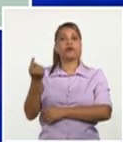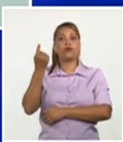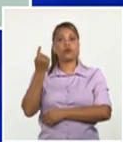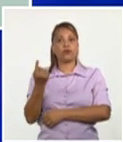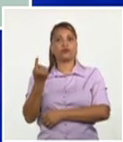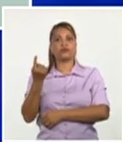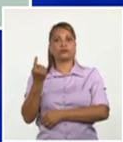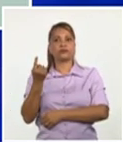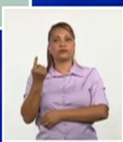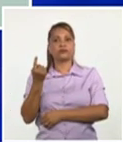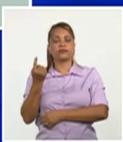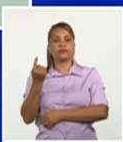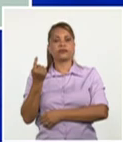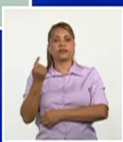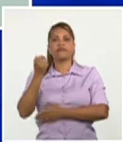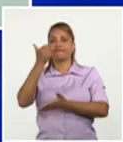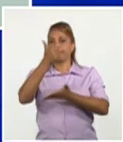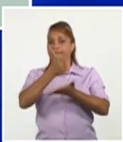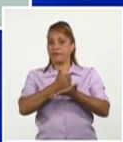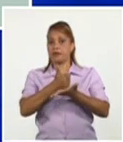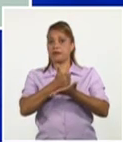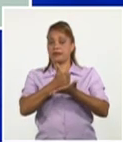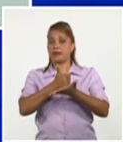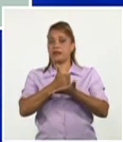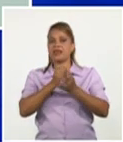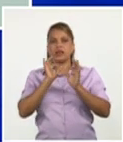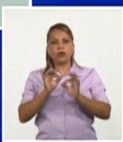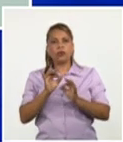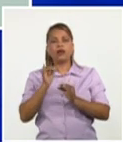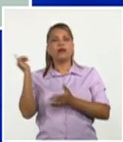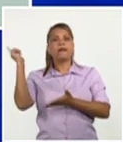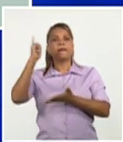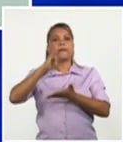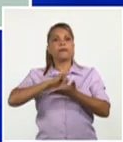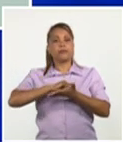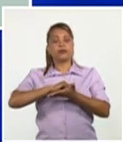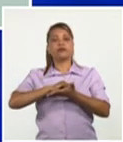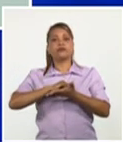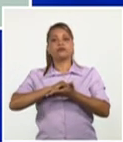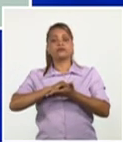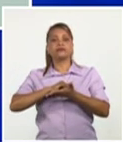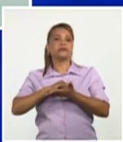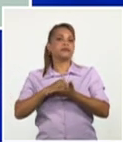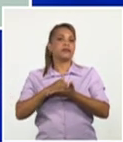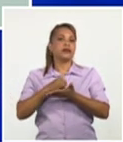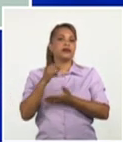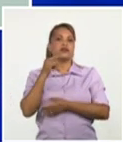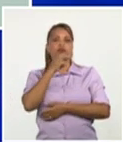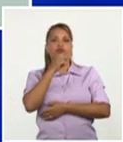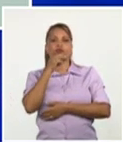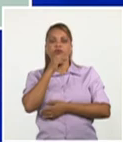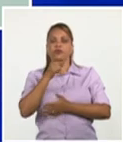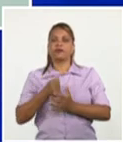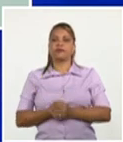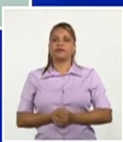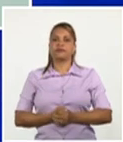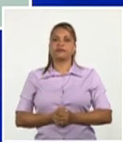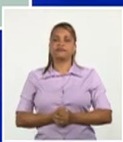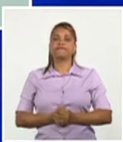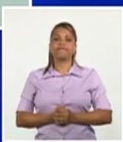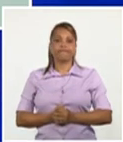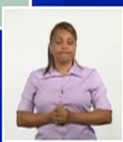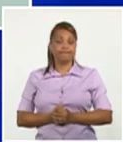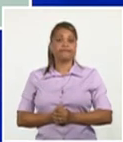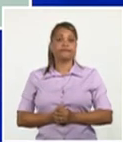del municipio cabecera, que también es un viajero cubano procedente de Rusia, que es lo que